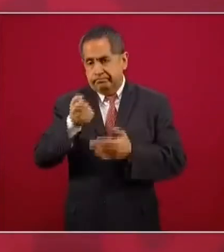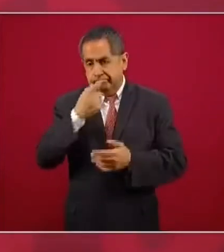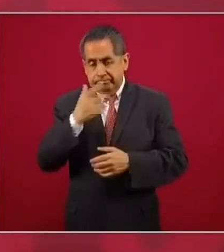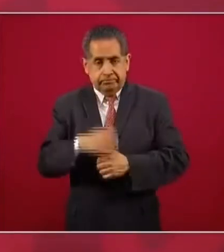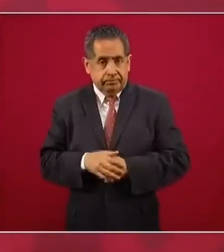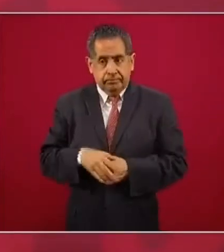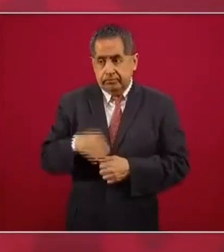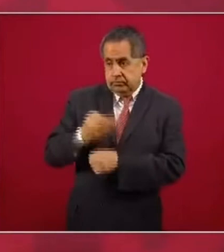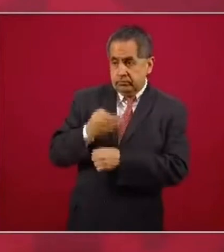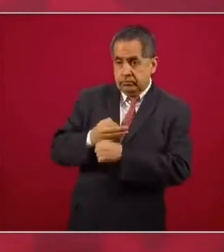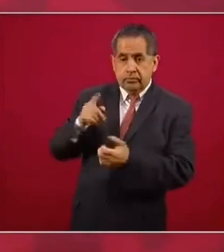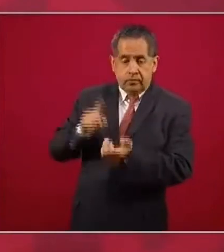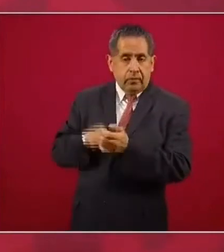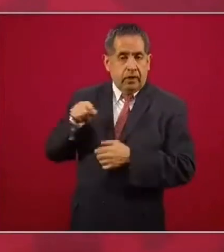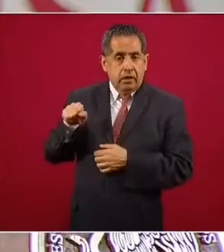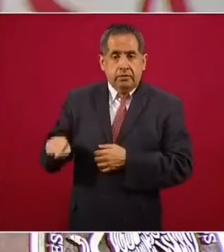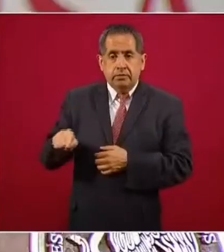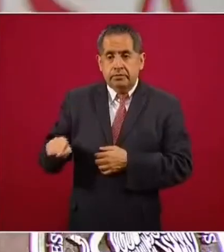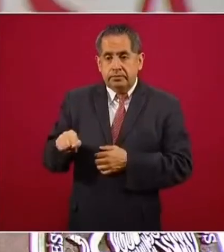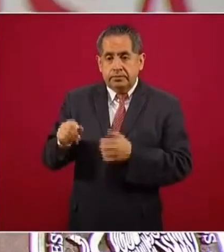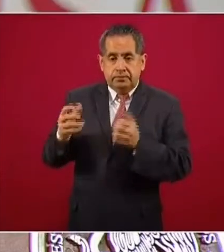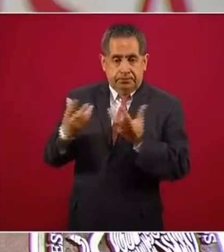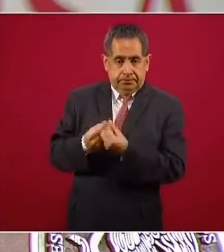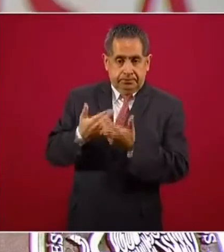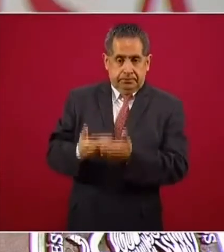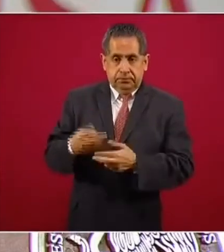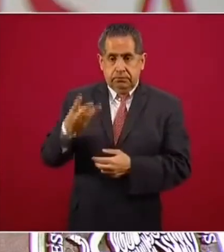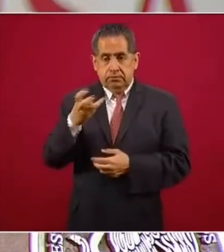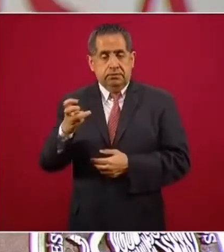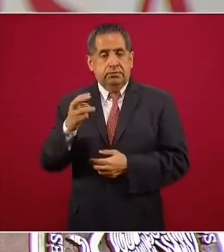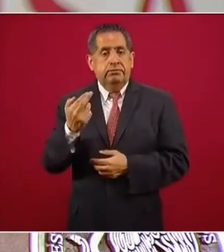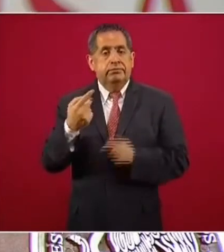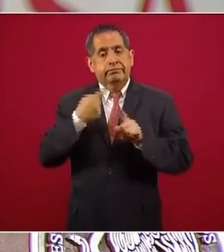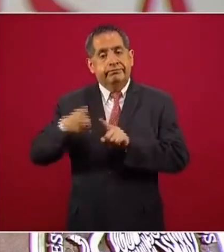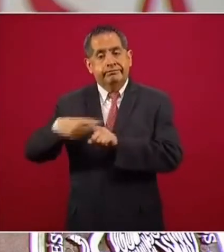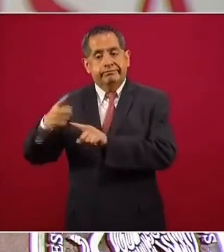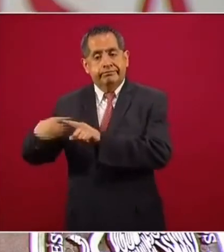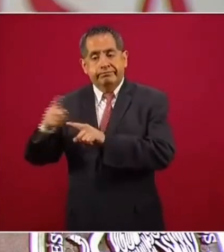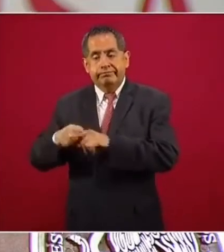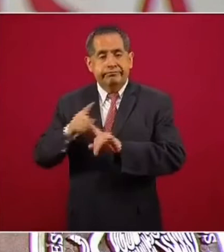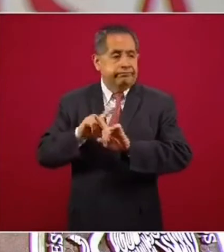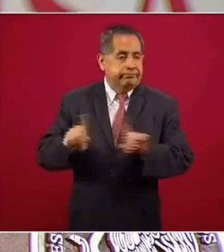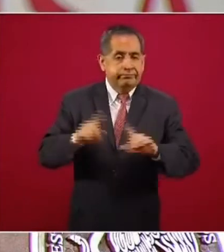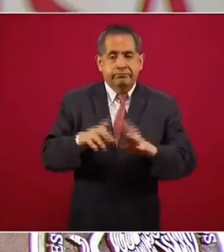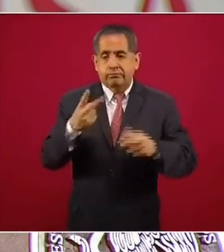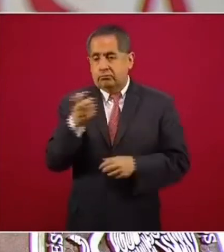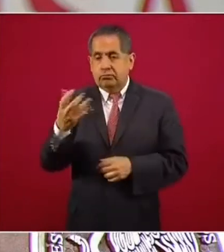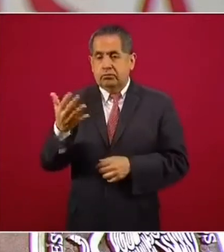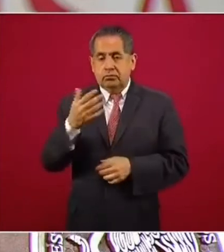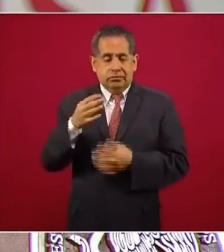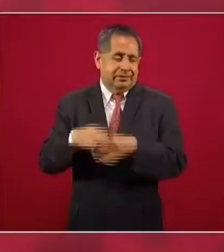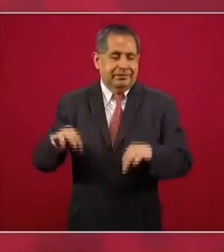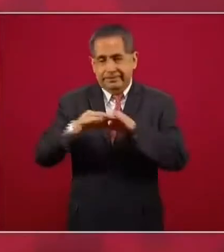fondos estratégicos de medicamentos y rotatorio de vacunas con 325 productos diferentes, 250